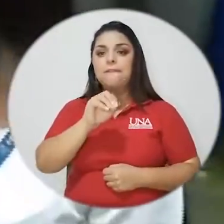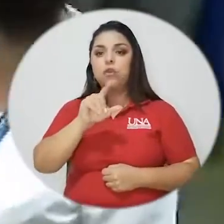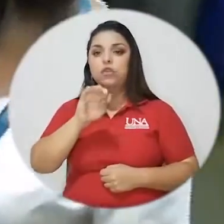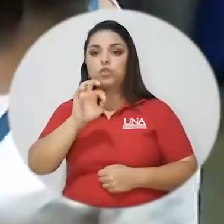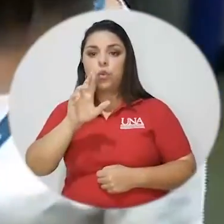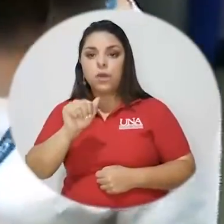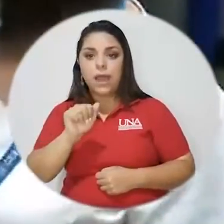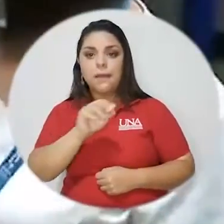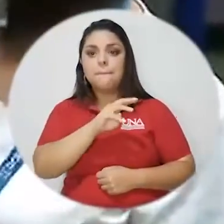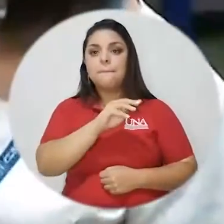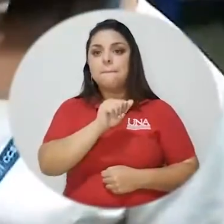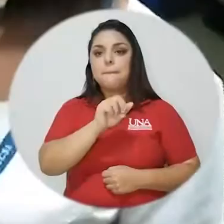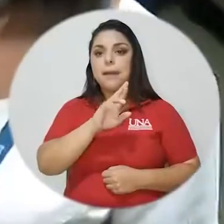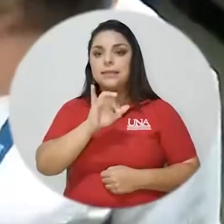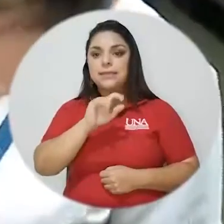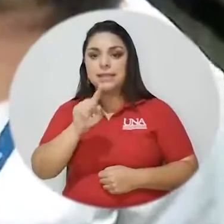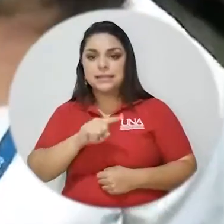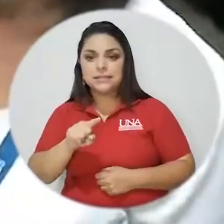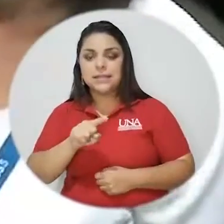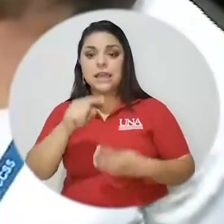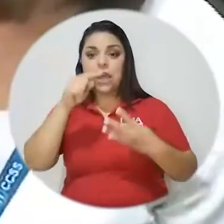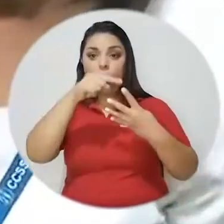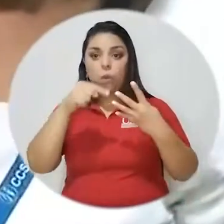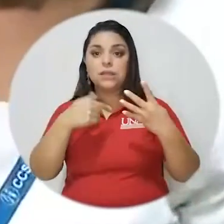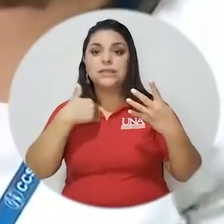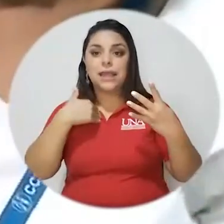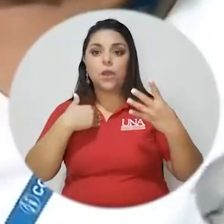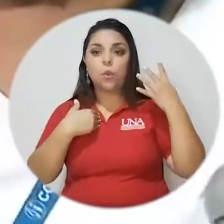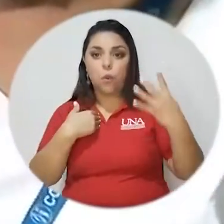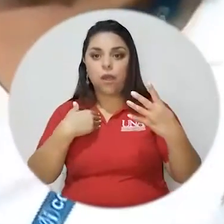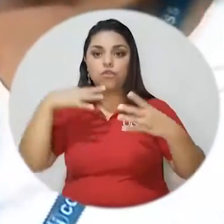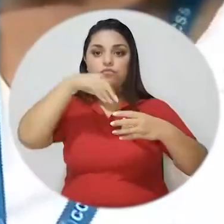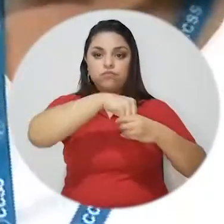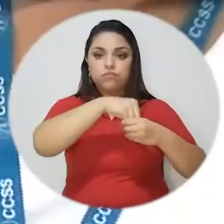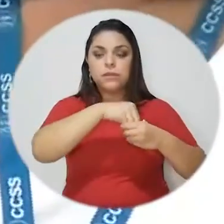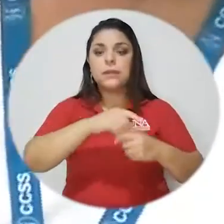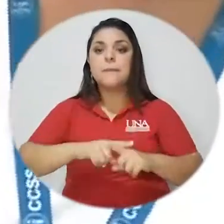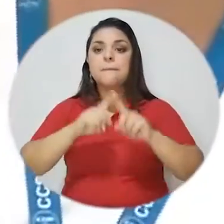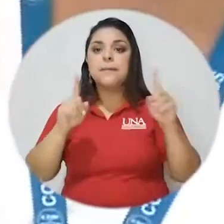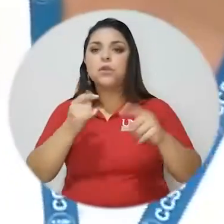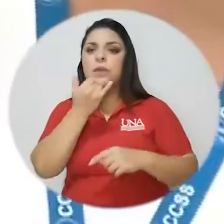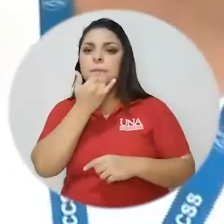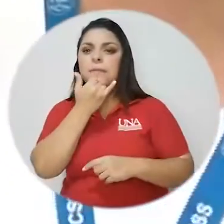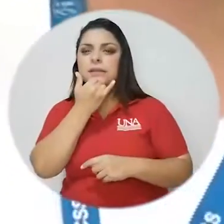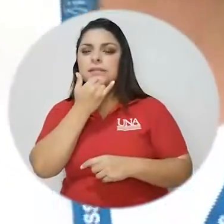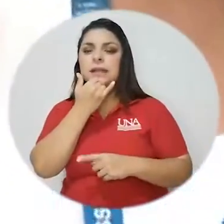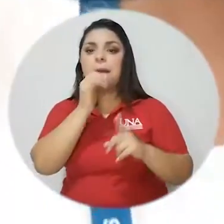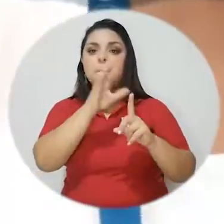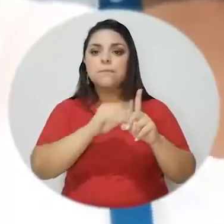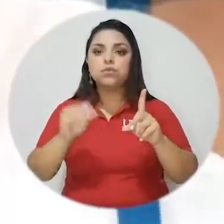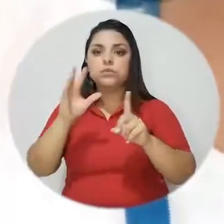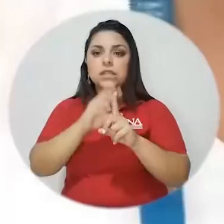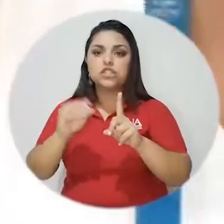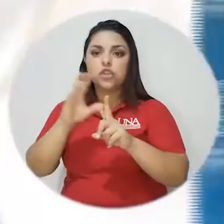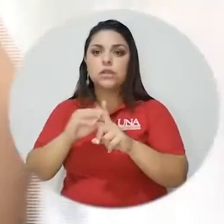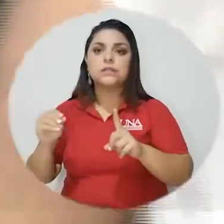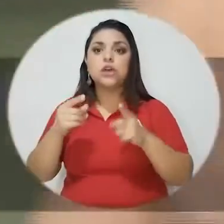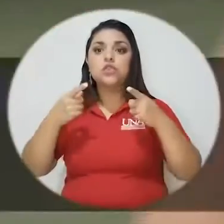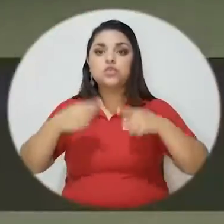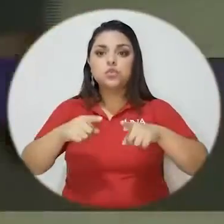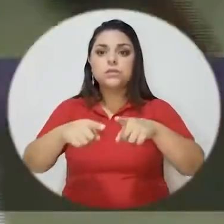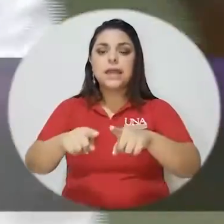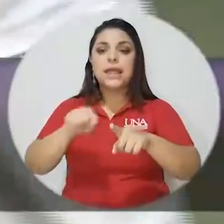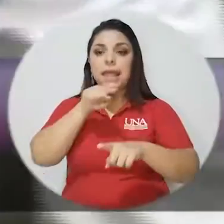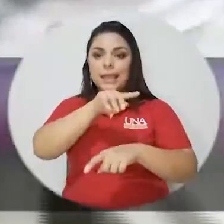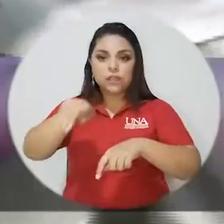matriz, la proteína del núcleo cápside, por ejemplo. Esas son las 4 que lo conforman. Pero resulta que las mutaciones ocurren a lo largo de esos